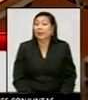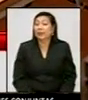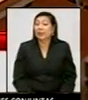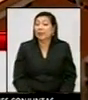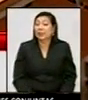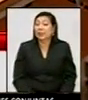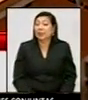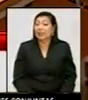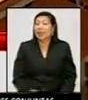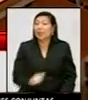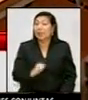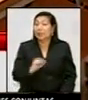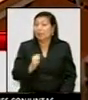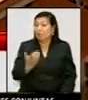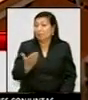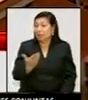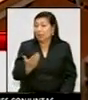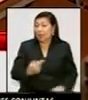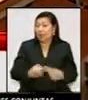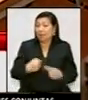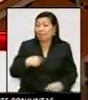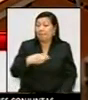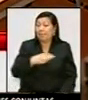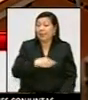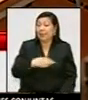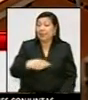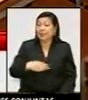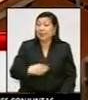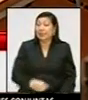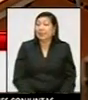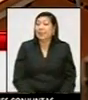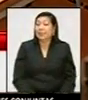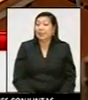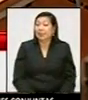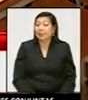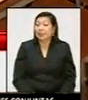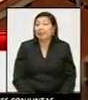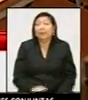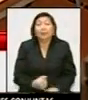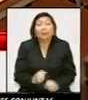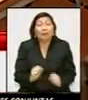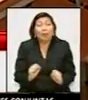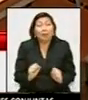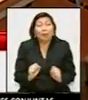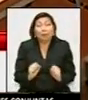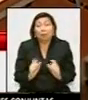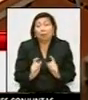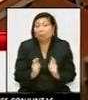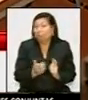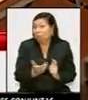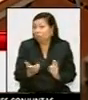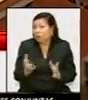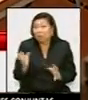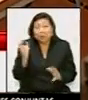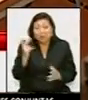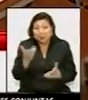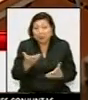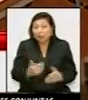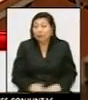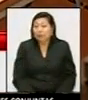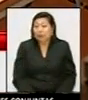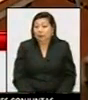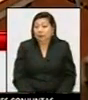ministro, yo pido que debe venir el señor ministro, salvo los compañeros o colegas que quieran escuchar a los